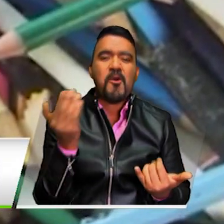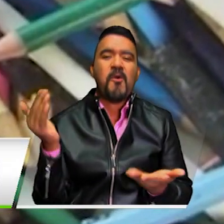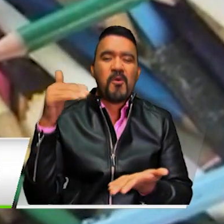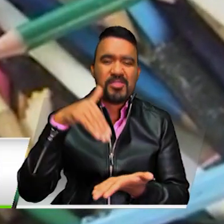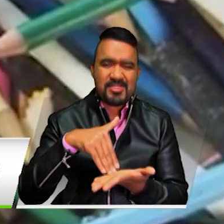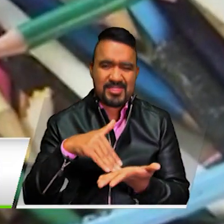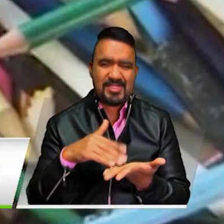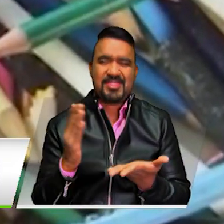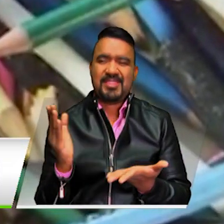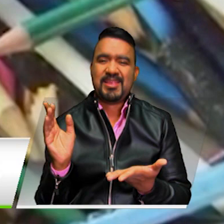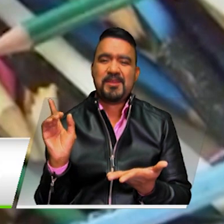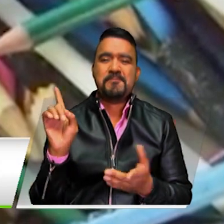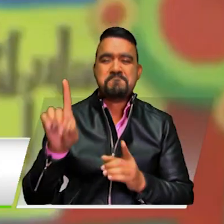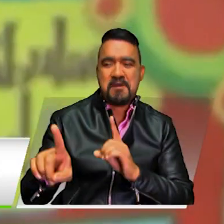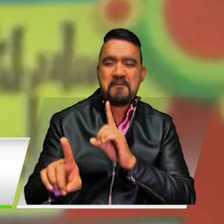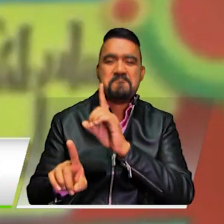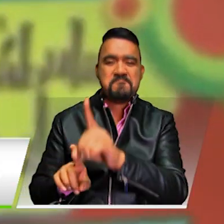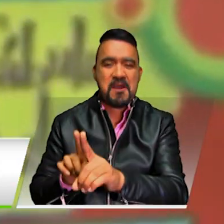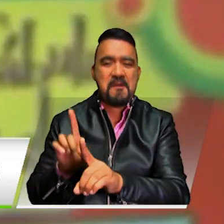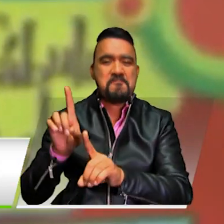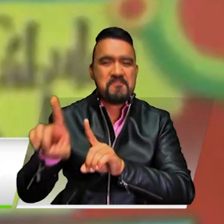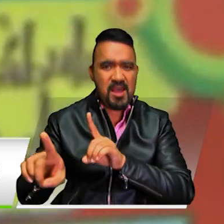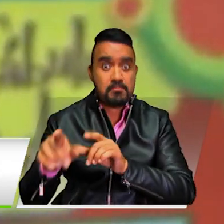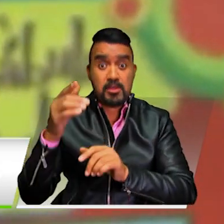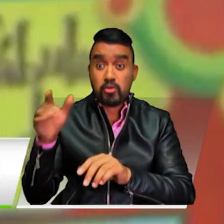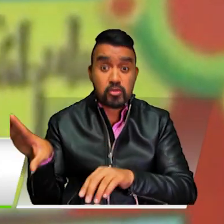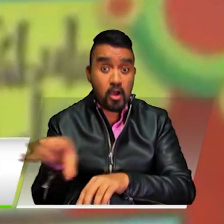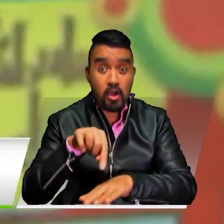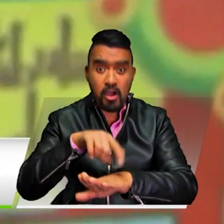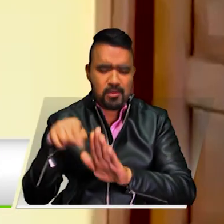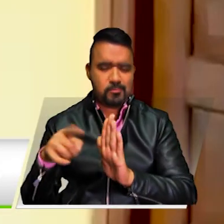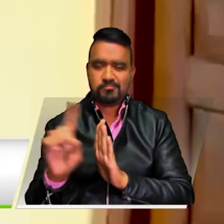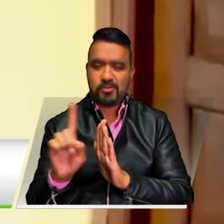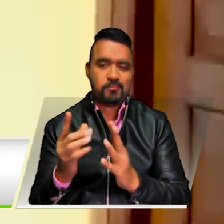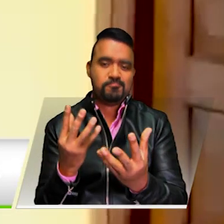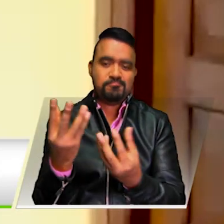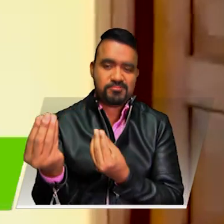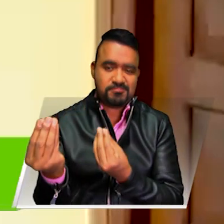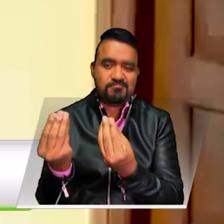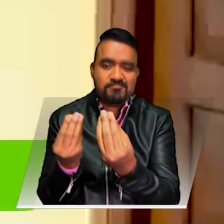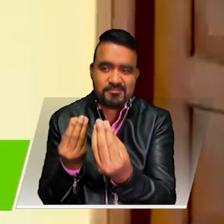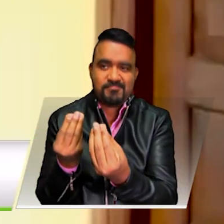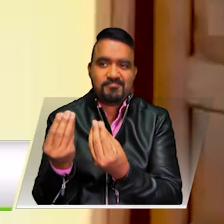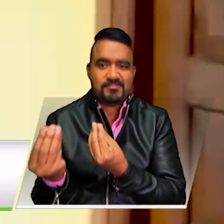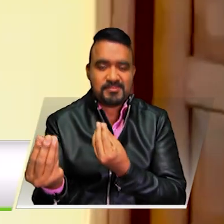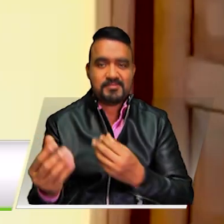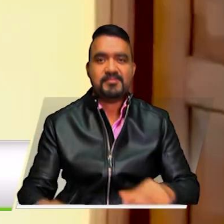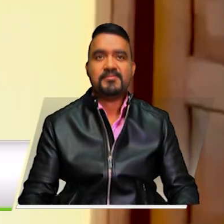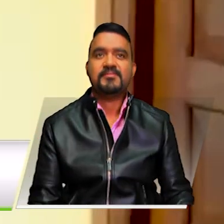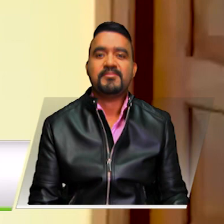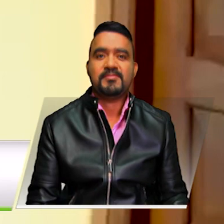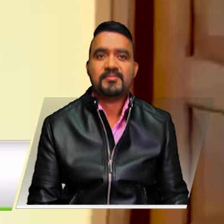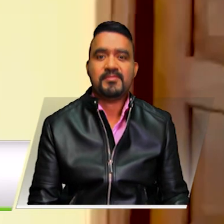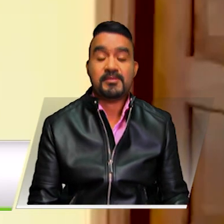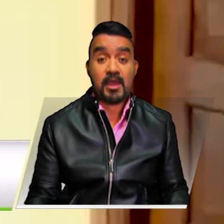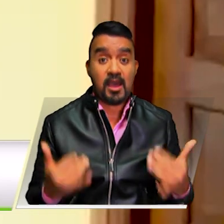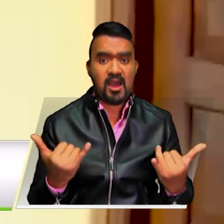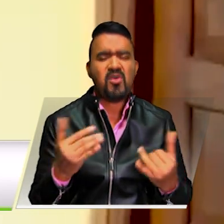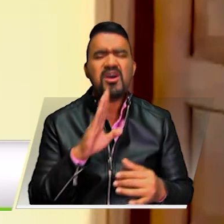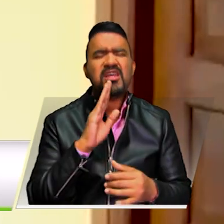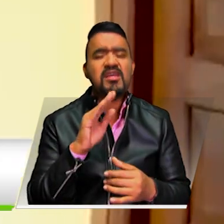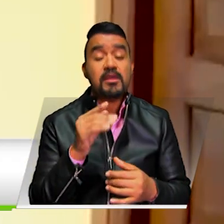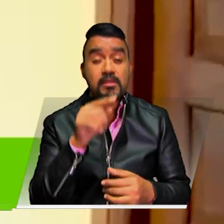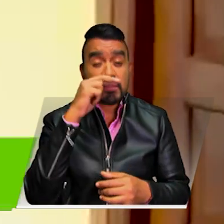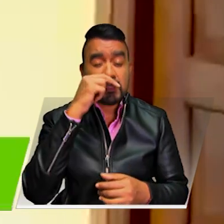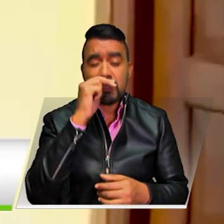poco a poco los espacios pero esta vez bajo el modelo de alternancia hasta el momento ya estamos aprendiendo en alternancia a más de 600 niños